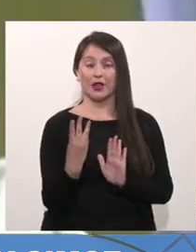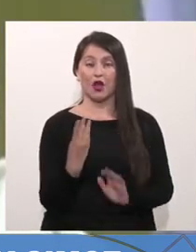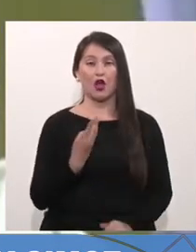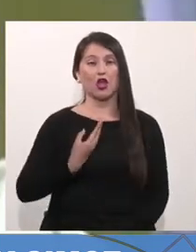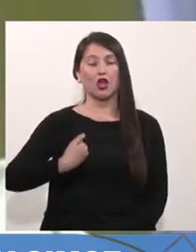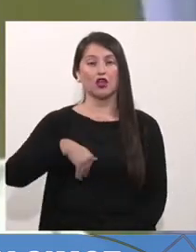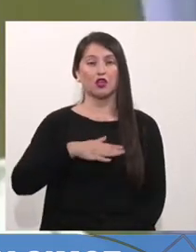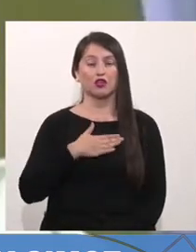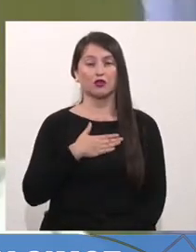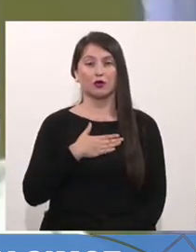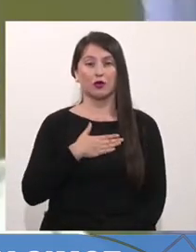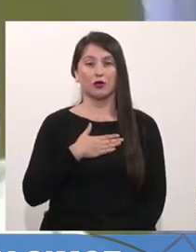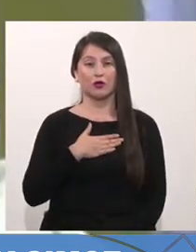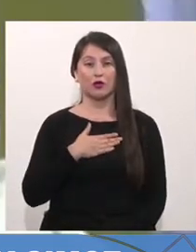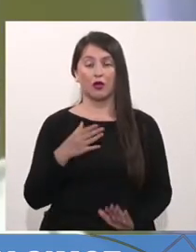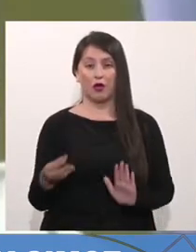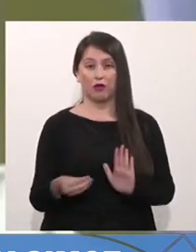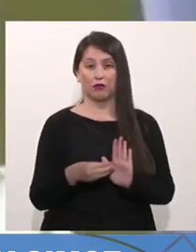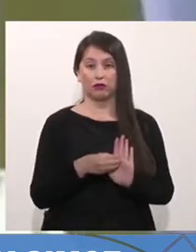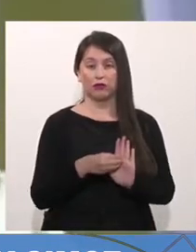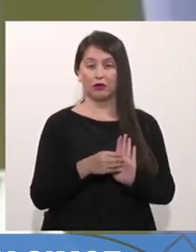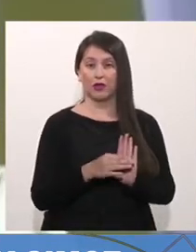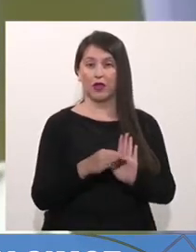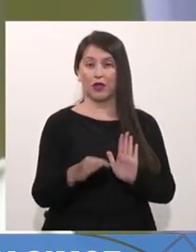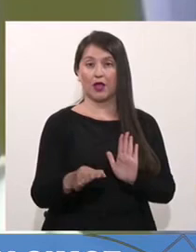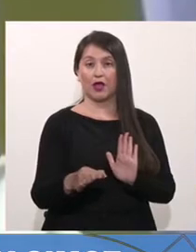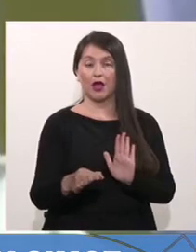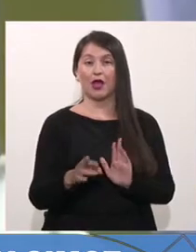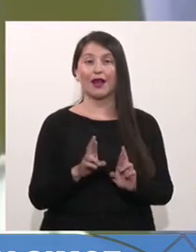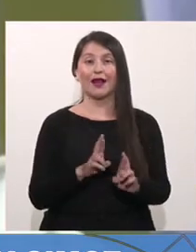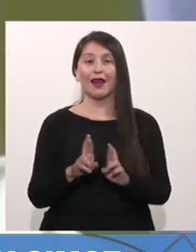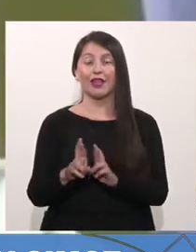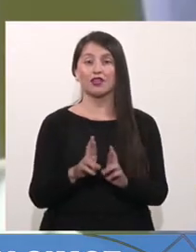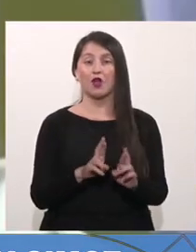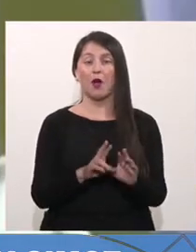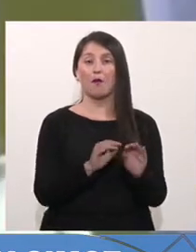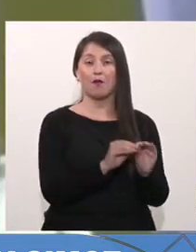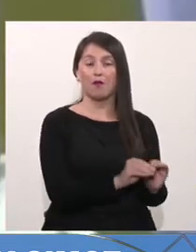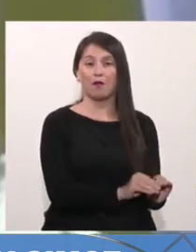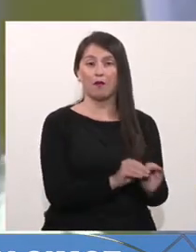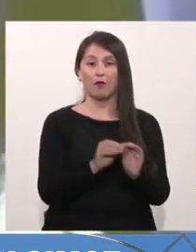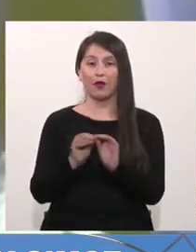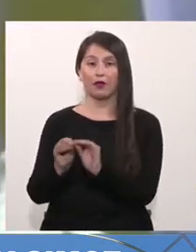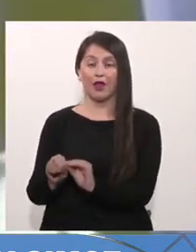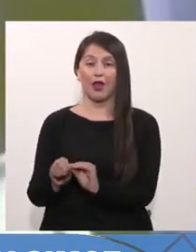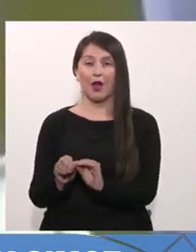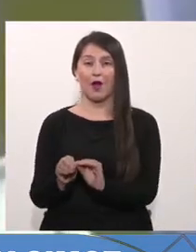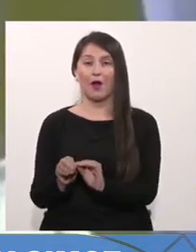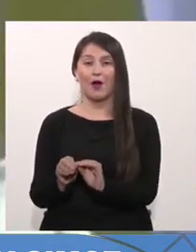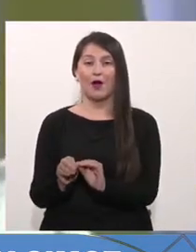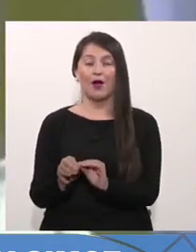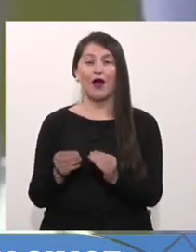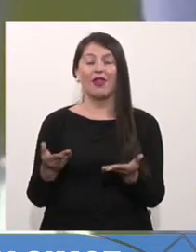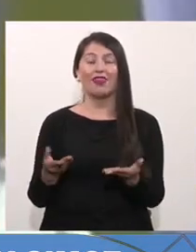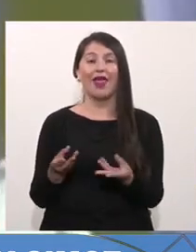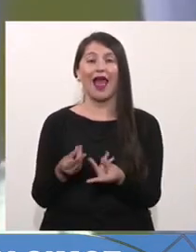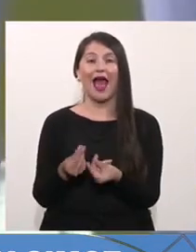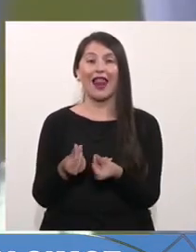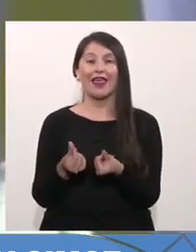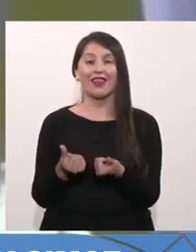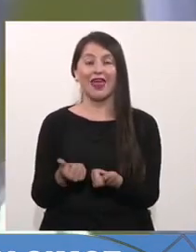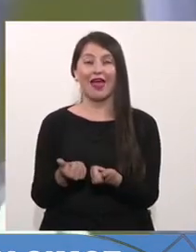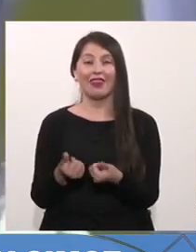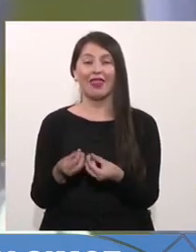que nosotros hemos señalado y que dice relación con la postergación también del sistema de medición de la calidad de la